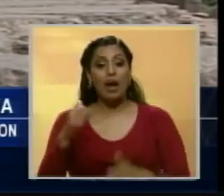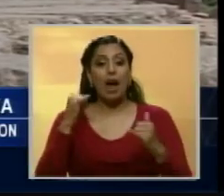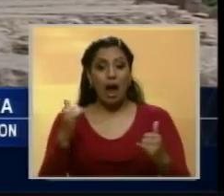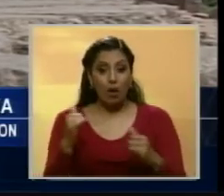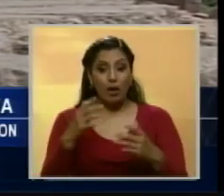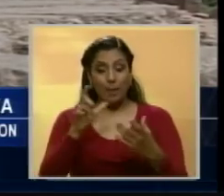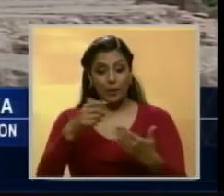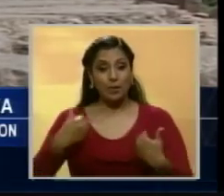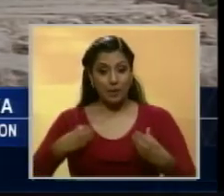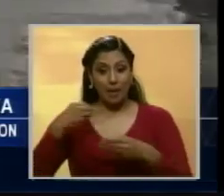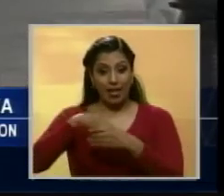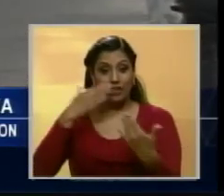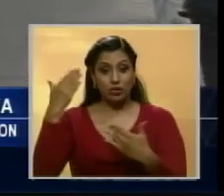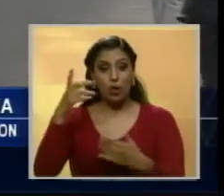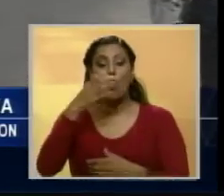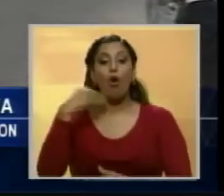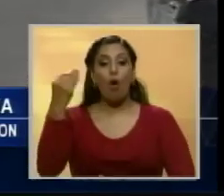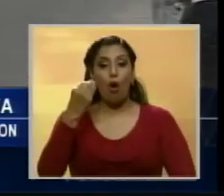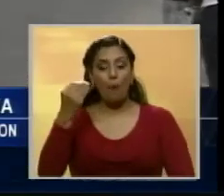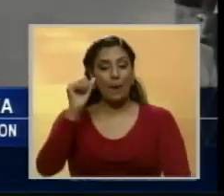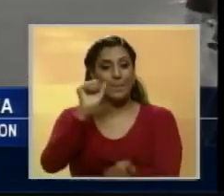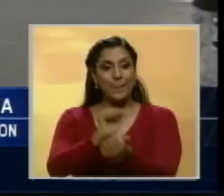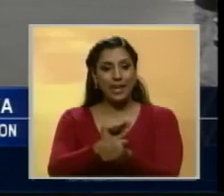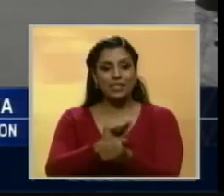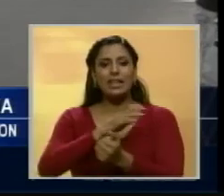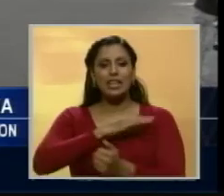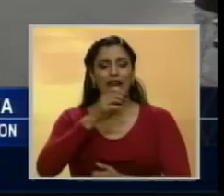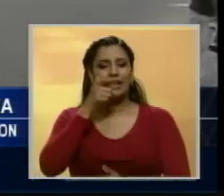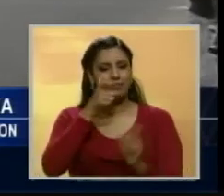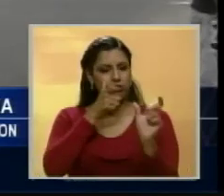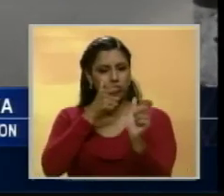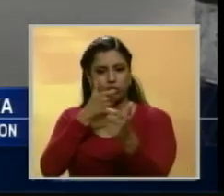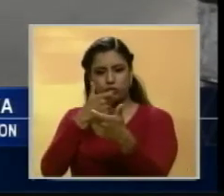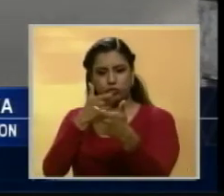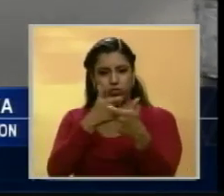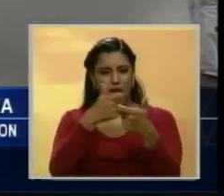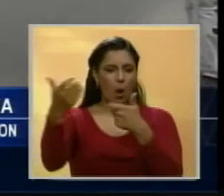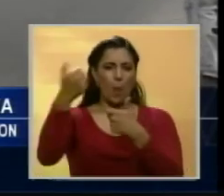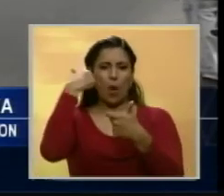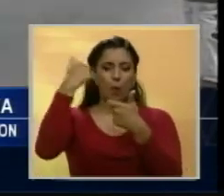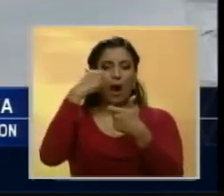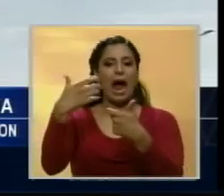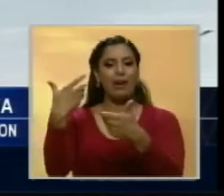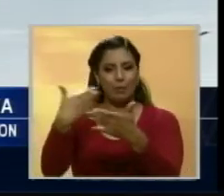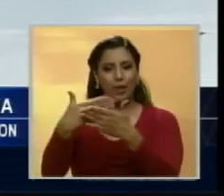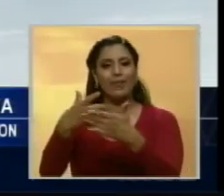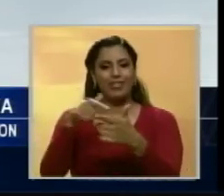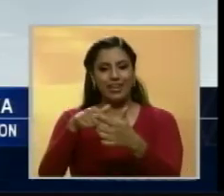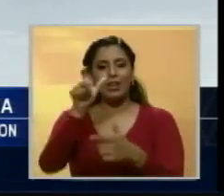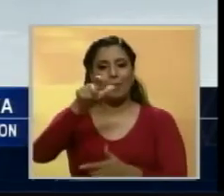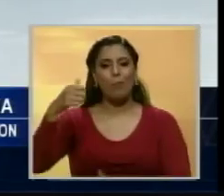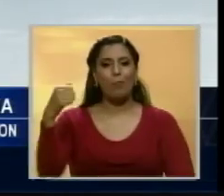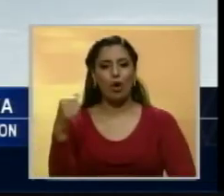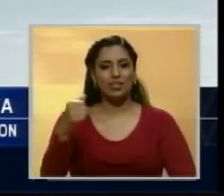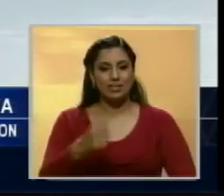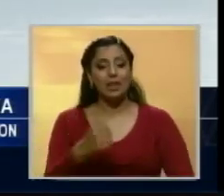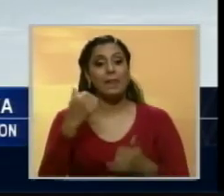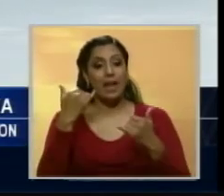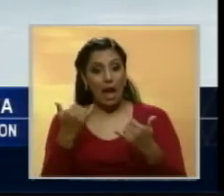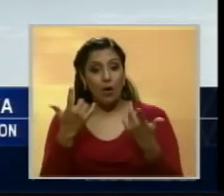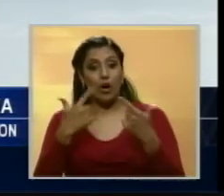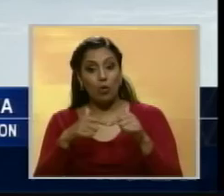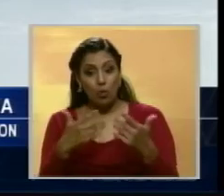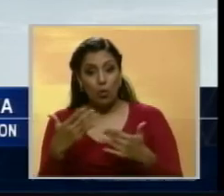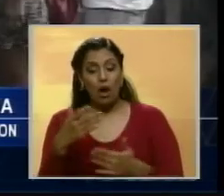habitantes de la zona aseguran que los jóvenes detenidos grababan sus teléfonos el modo agresivo con el que llegaron los Polimara. Hasta ahora,